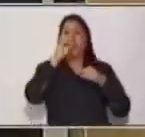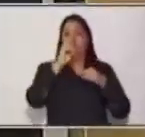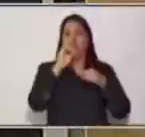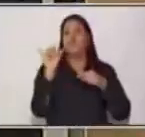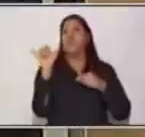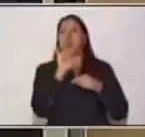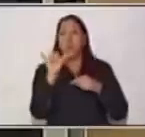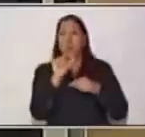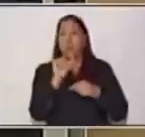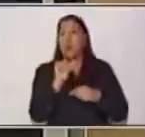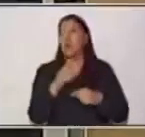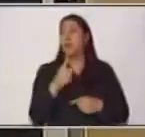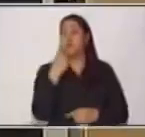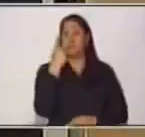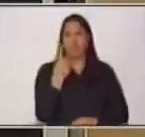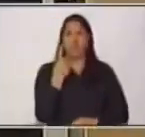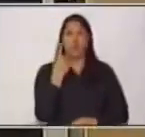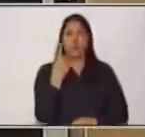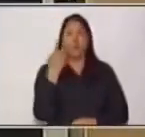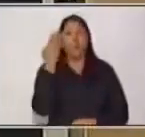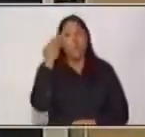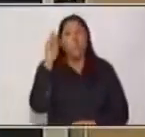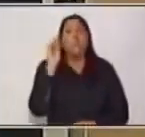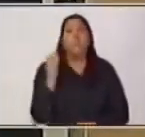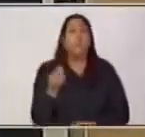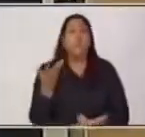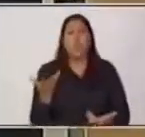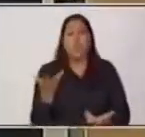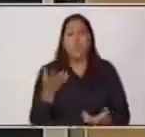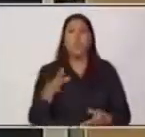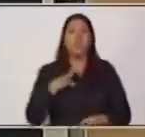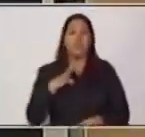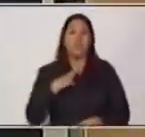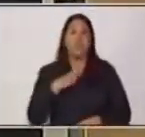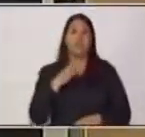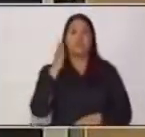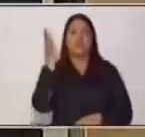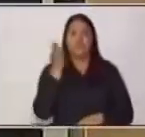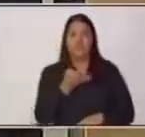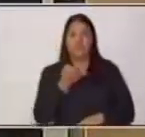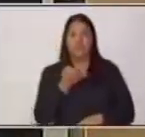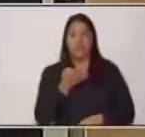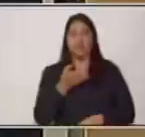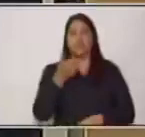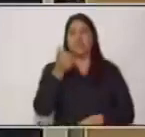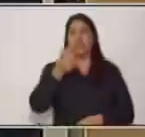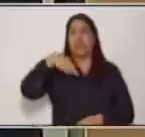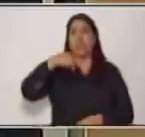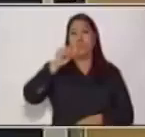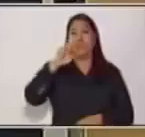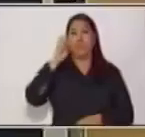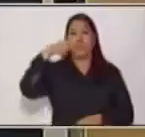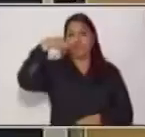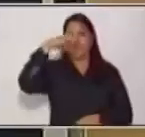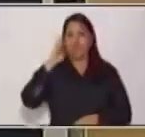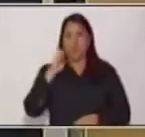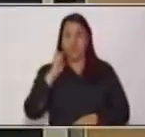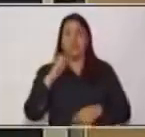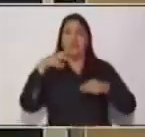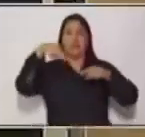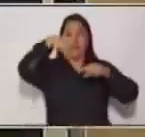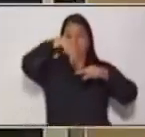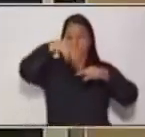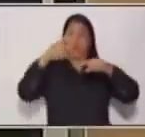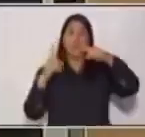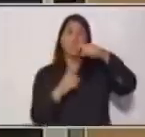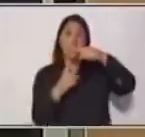¿Sí? Porque resulta de una fracción aparente, donde el numerador y el denominador son iguales. Por tanto,